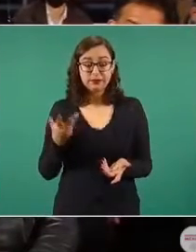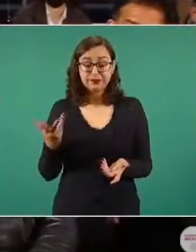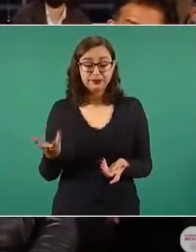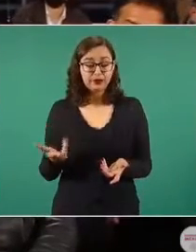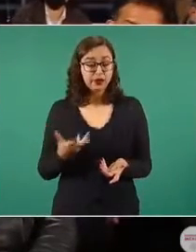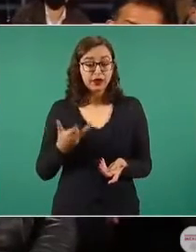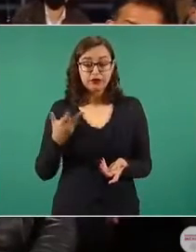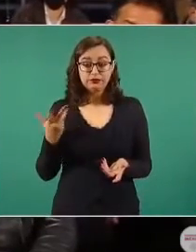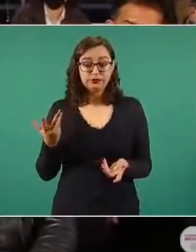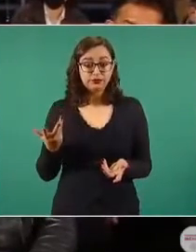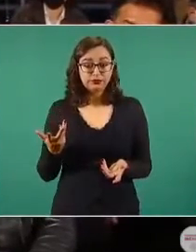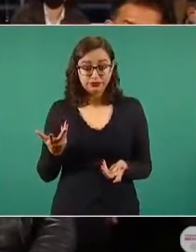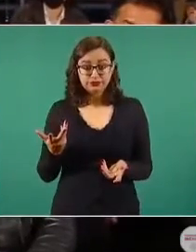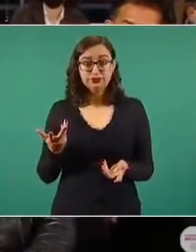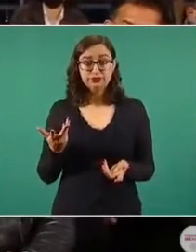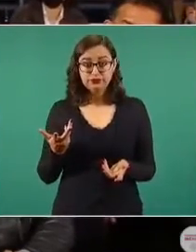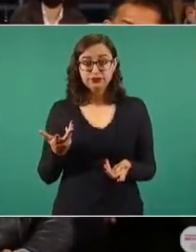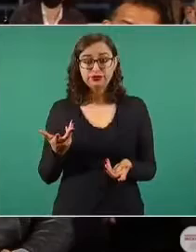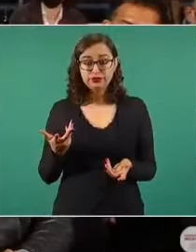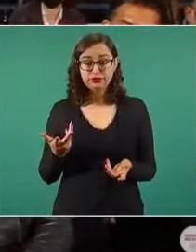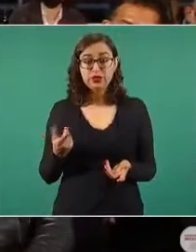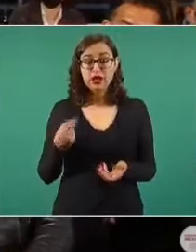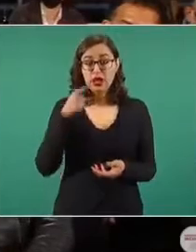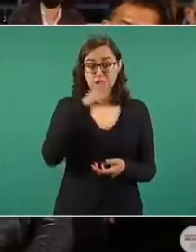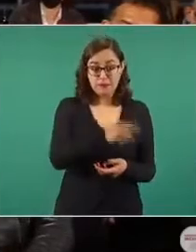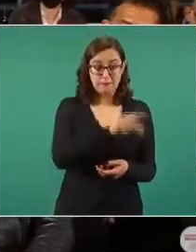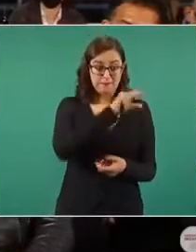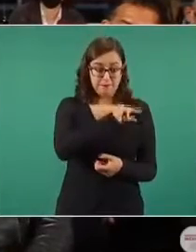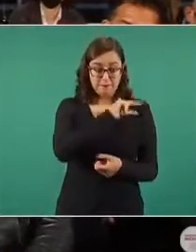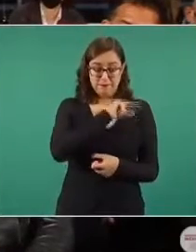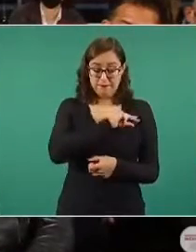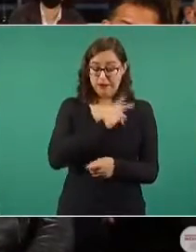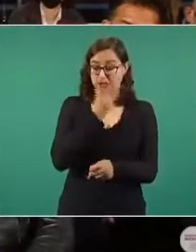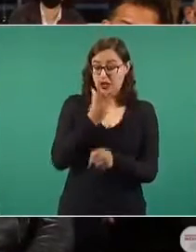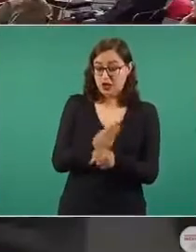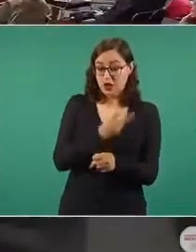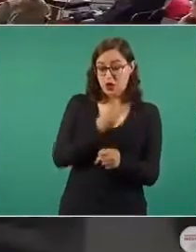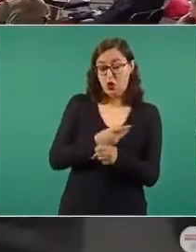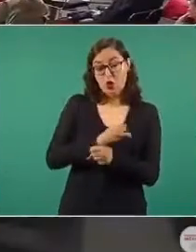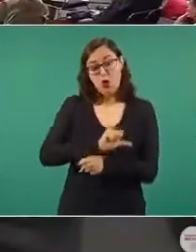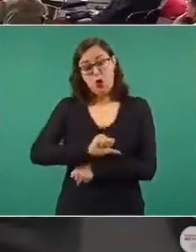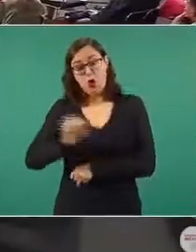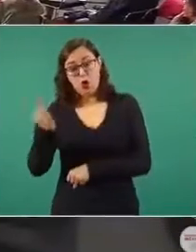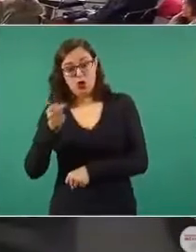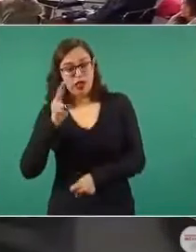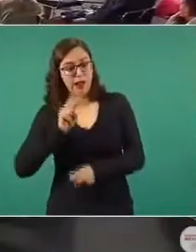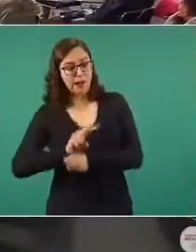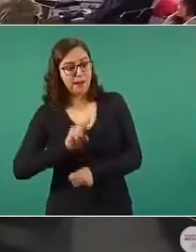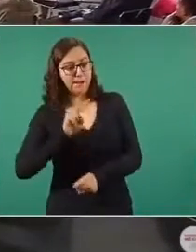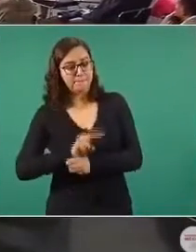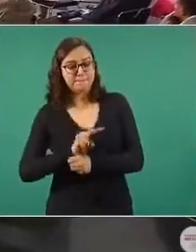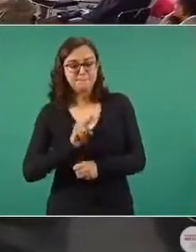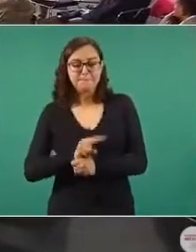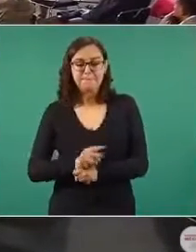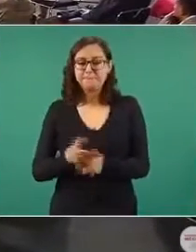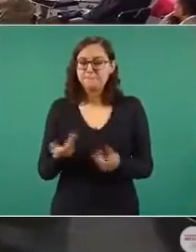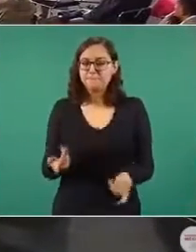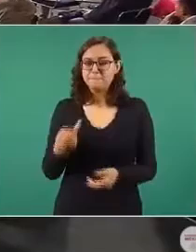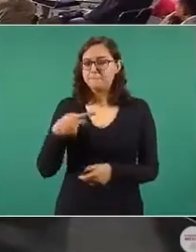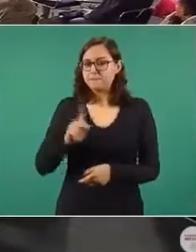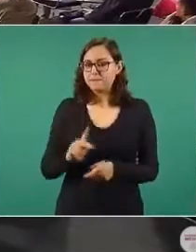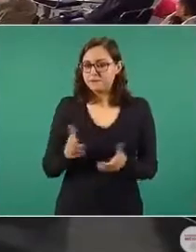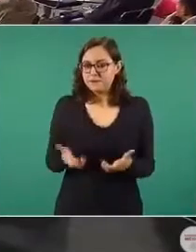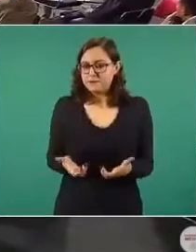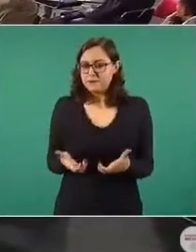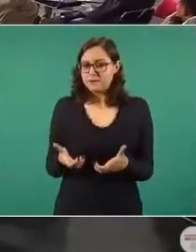hace lo que es el mantenimiento y otra la supervisa, pero son carreteras